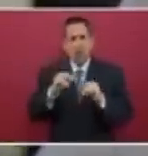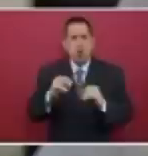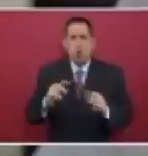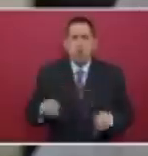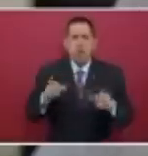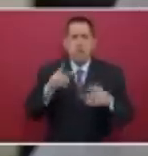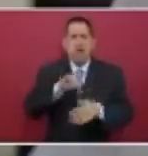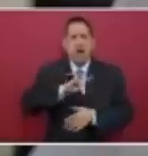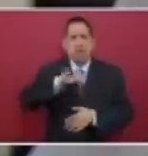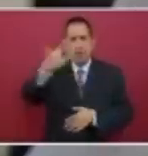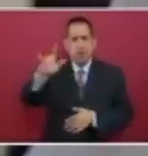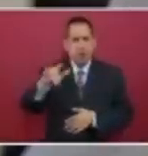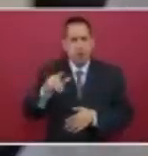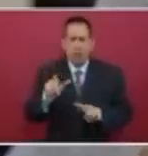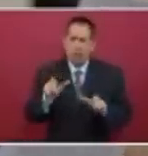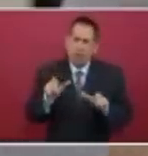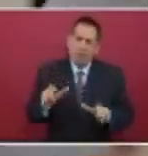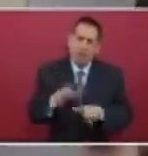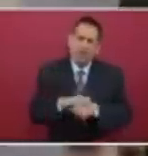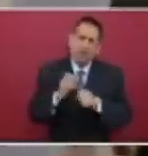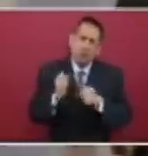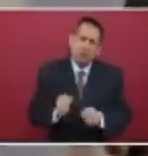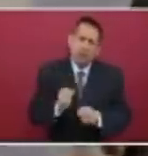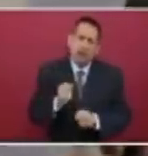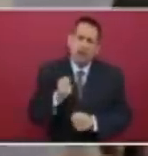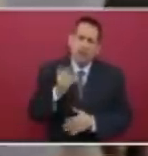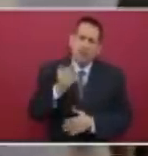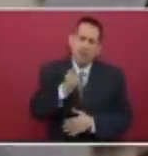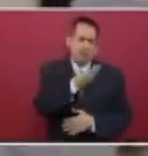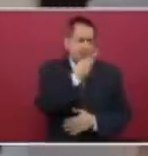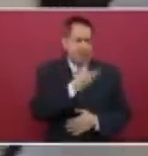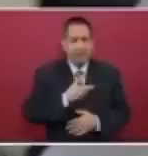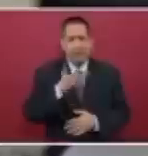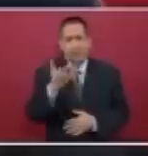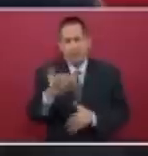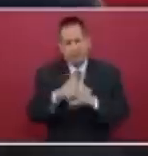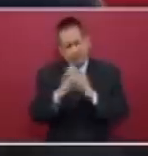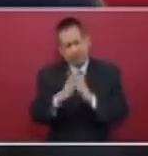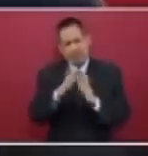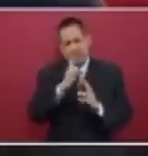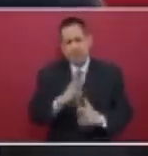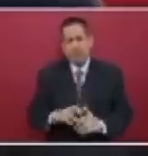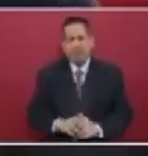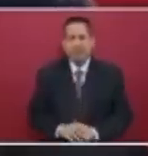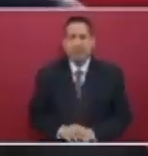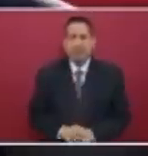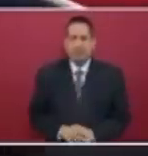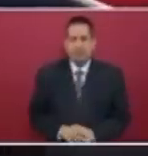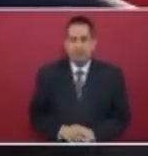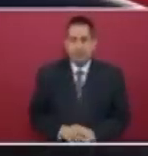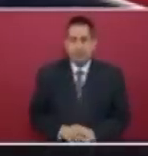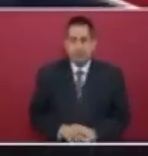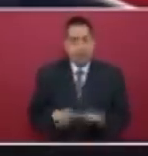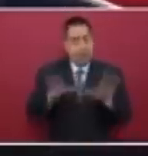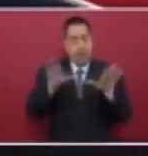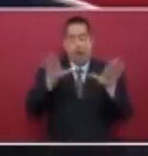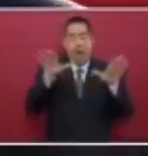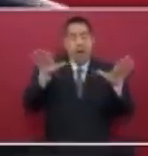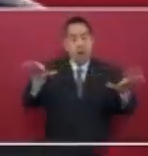presidencial que refuerce su seguridad señor presidente que nos puede responder y el avión está